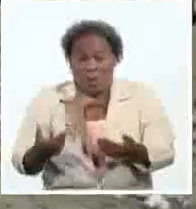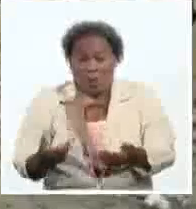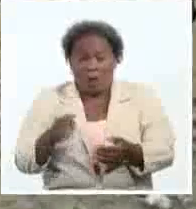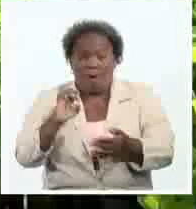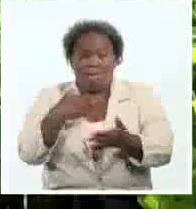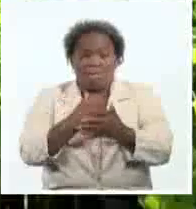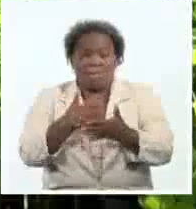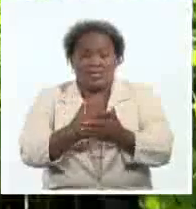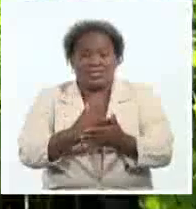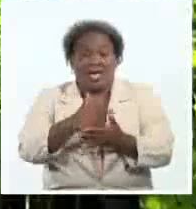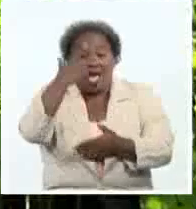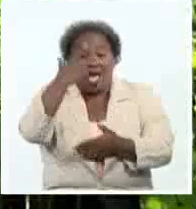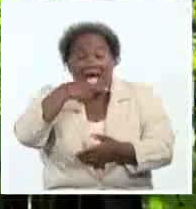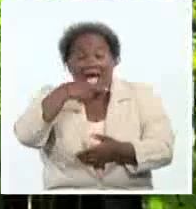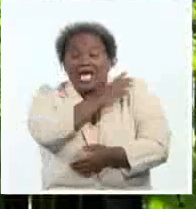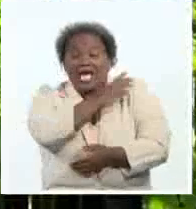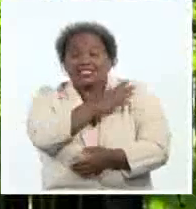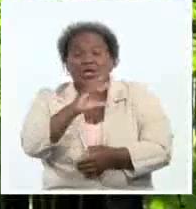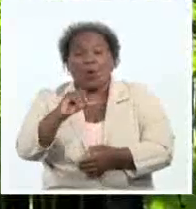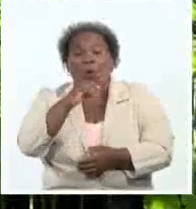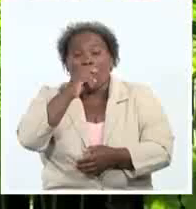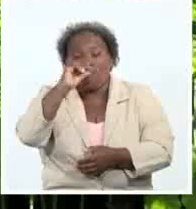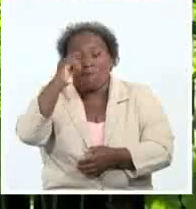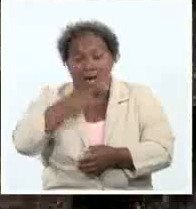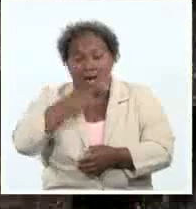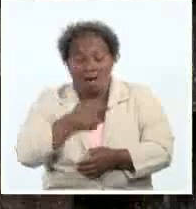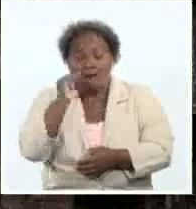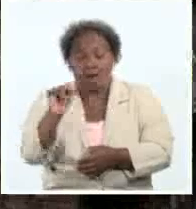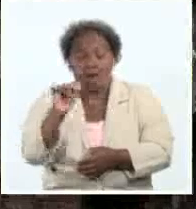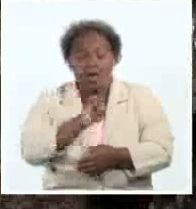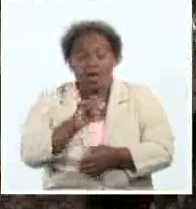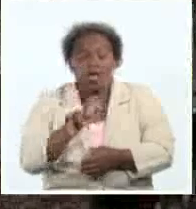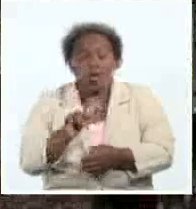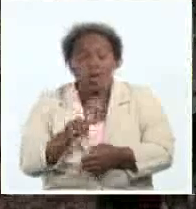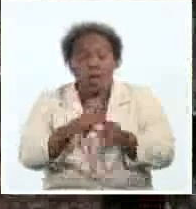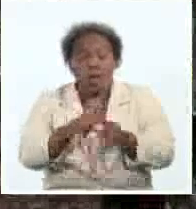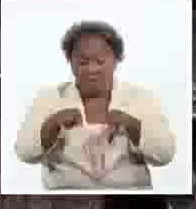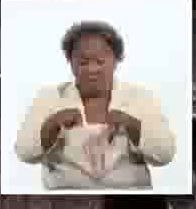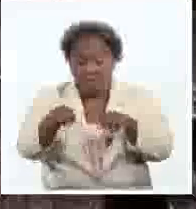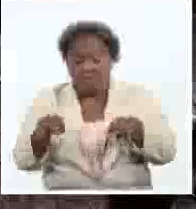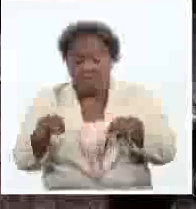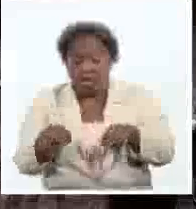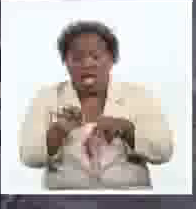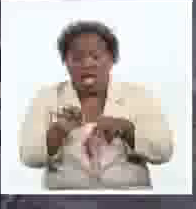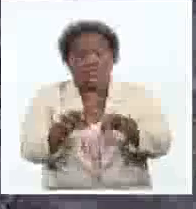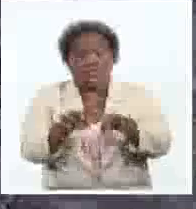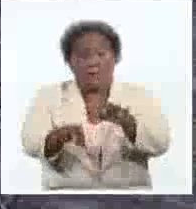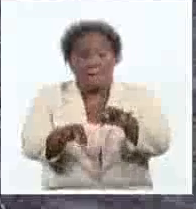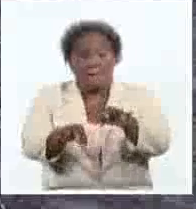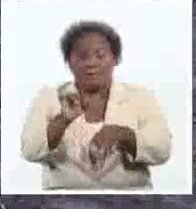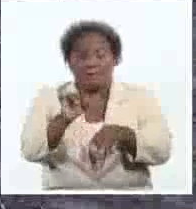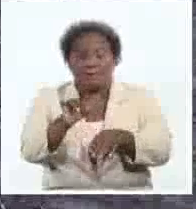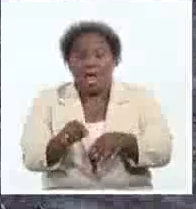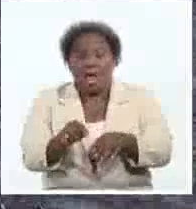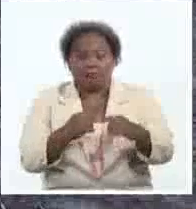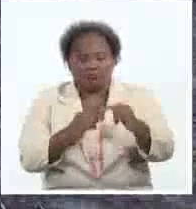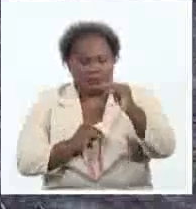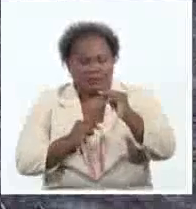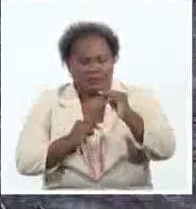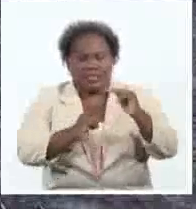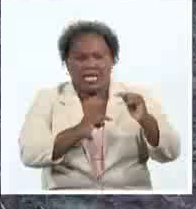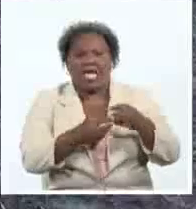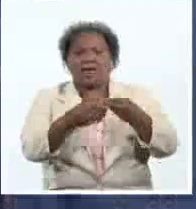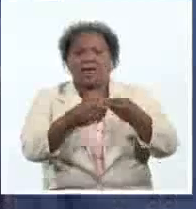Ministerio de la Agricultura, así como fortalecer las fincas de semillas, para lo cual trascendió en la reunión, están creadas